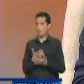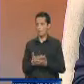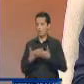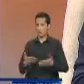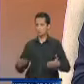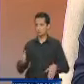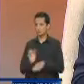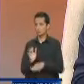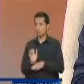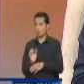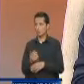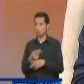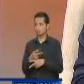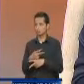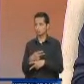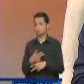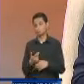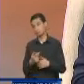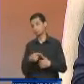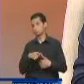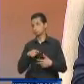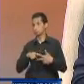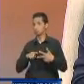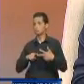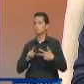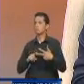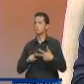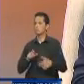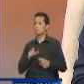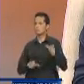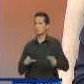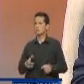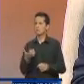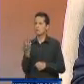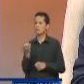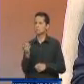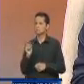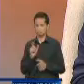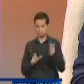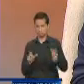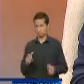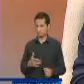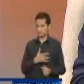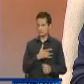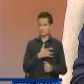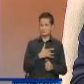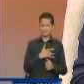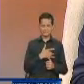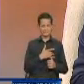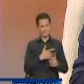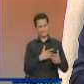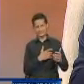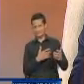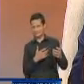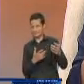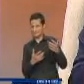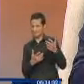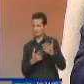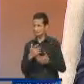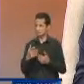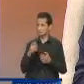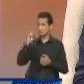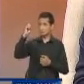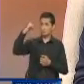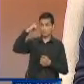de este sistema. Y un tercer elemento que no es menor, ¿cuánto percibe la población que esta situación económica compleja el